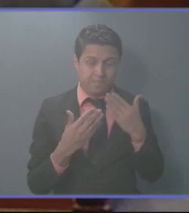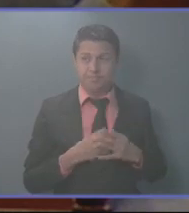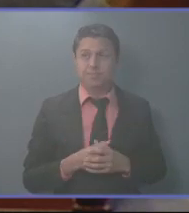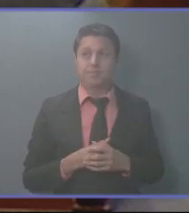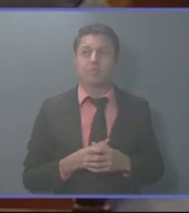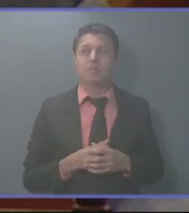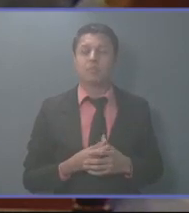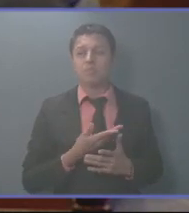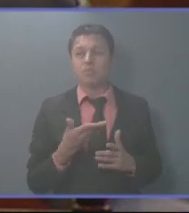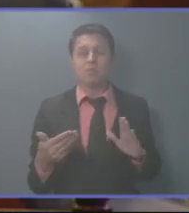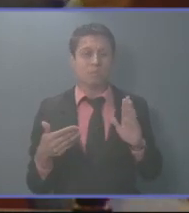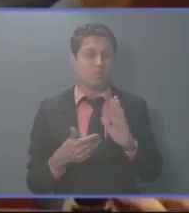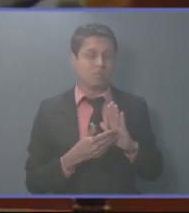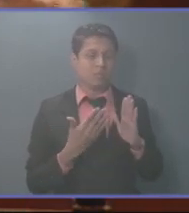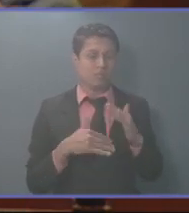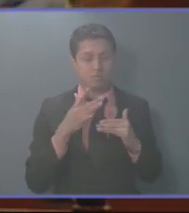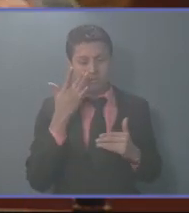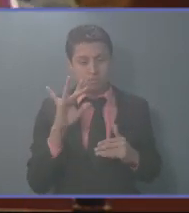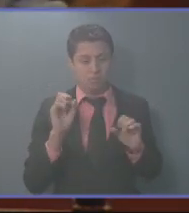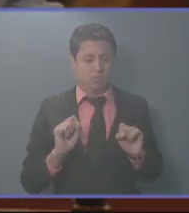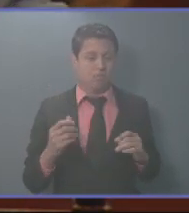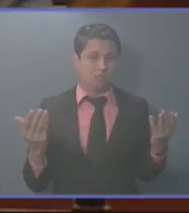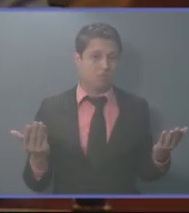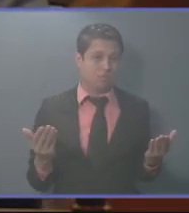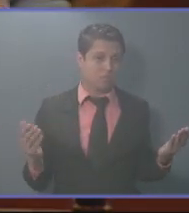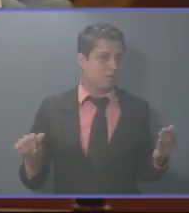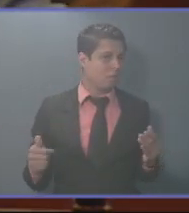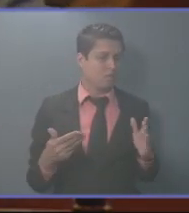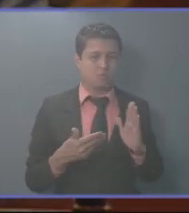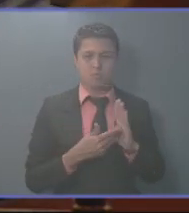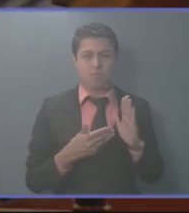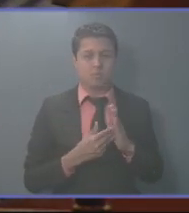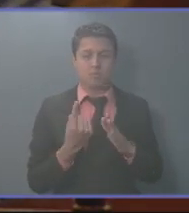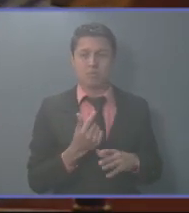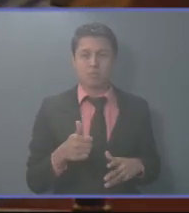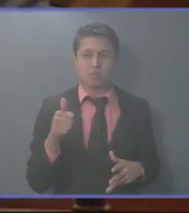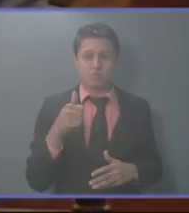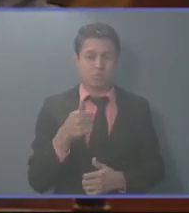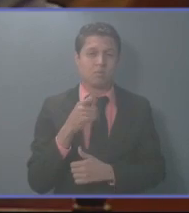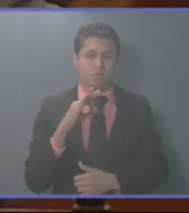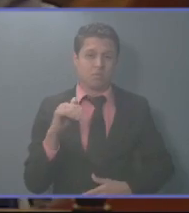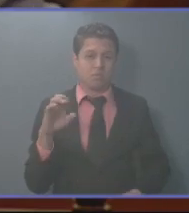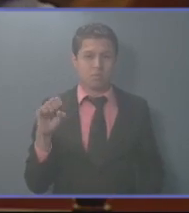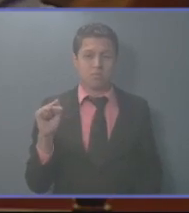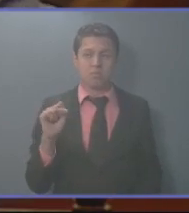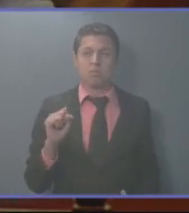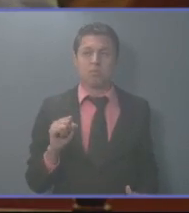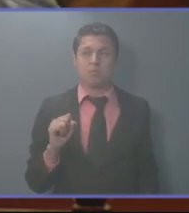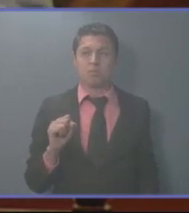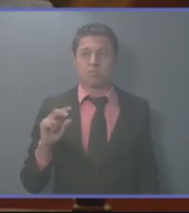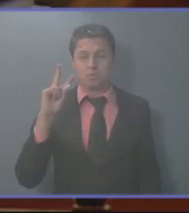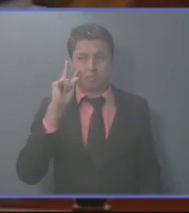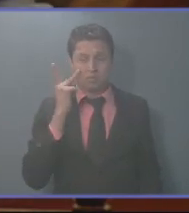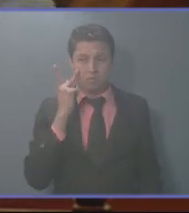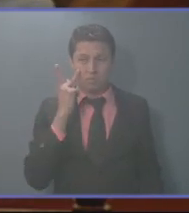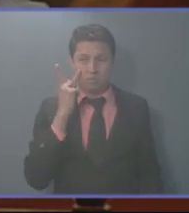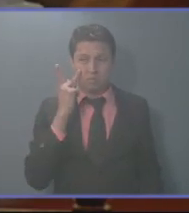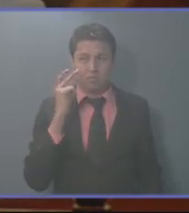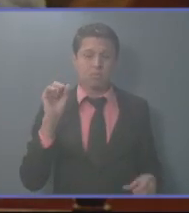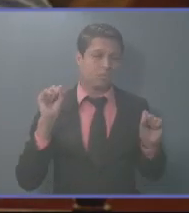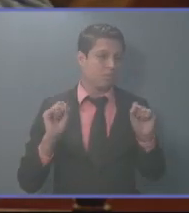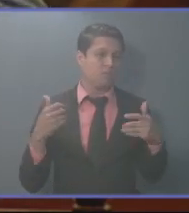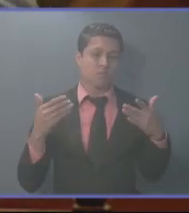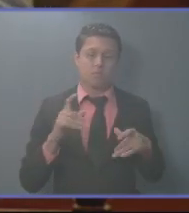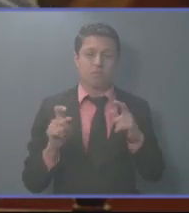la acusación más grave que se puede hacer a cualquier militar es la de no dar